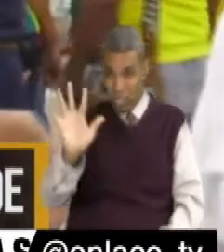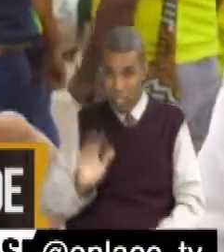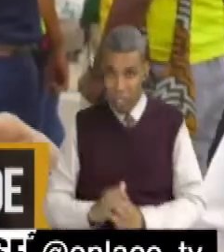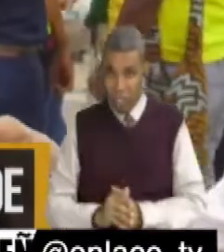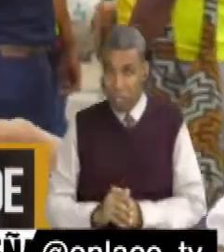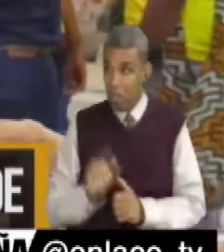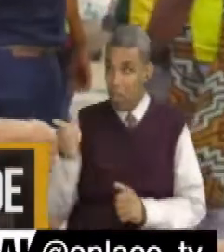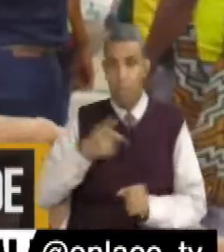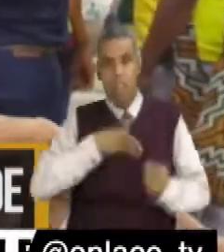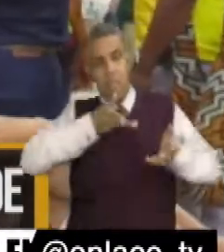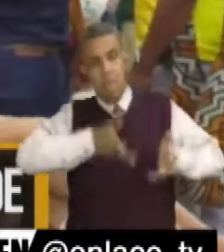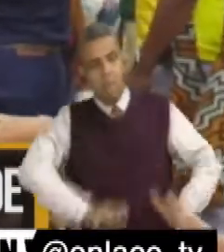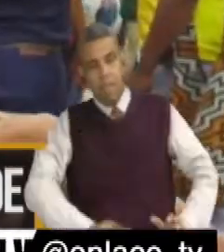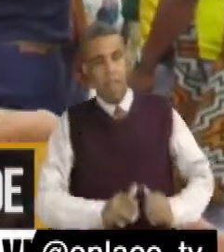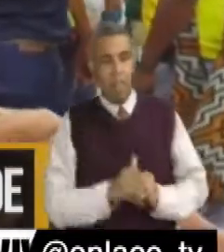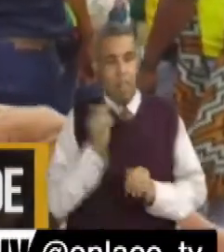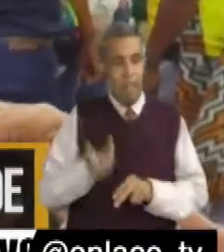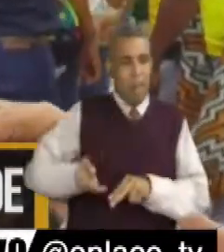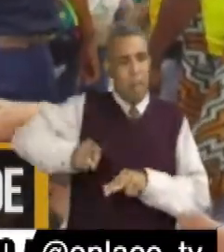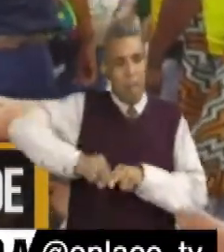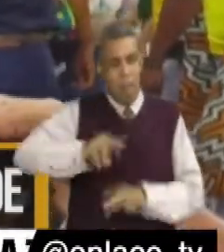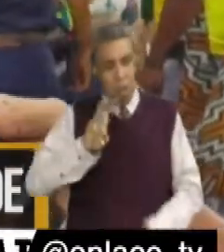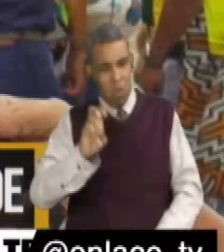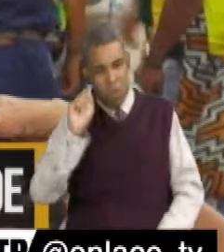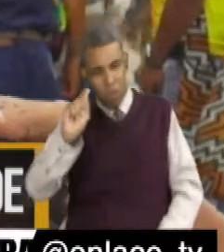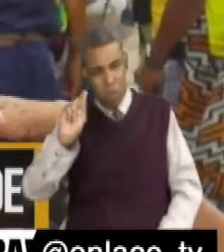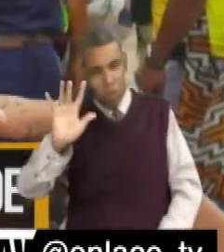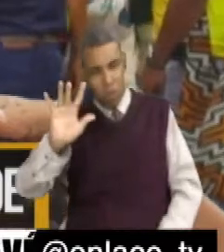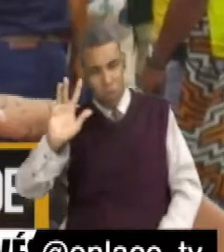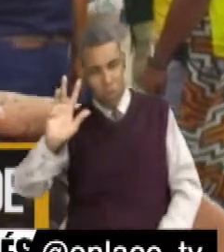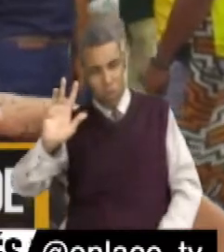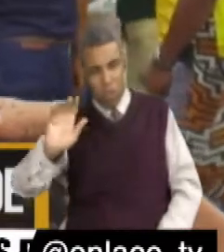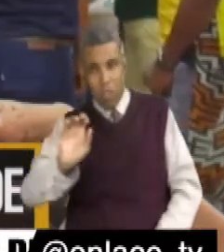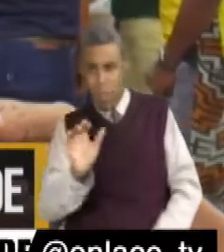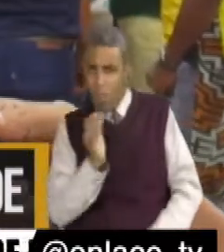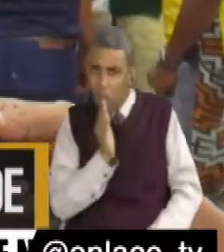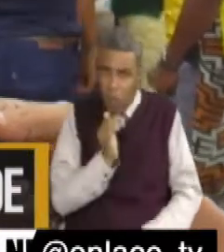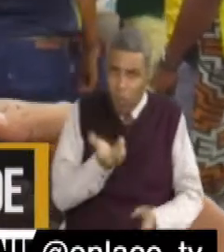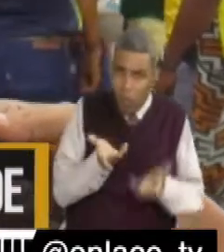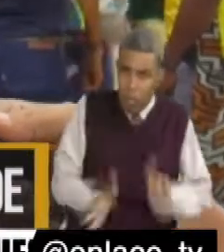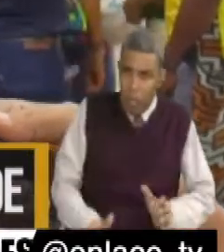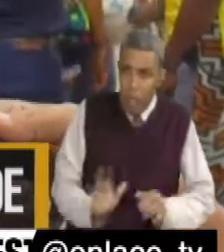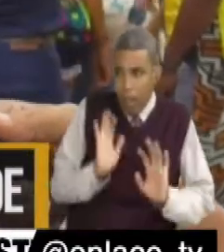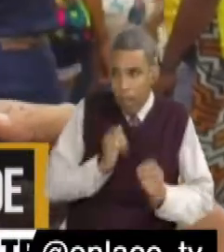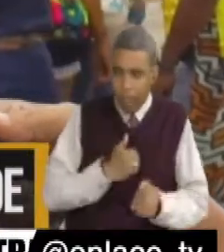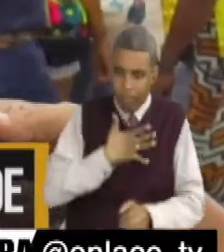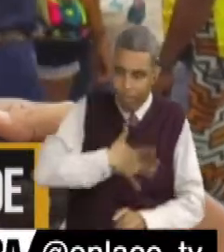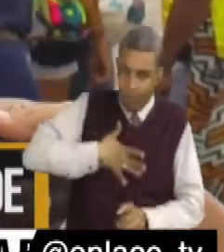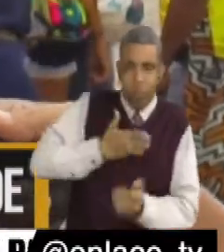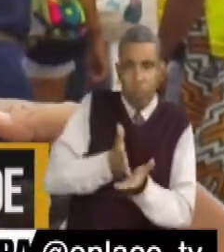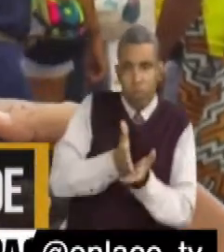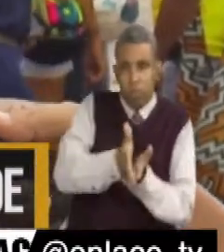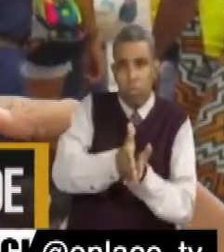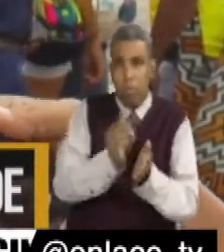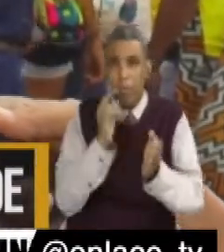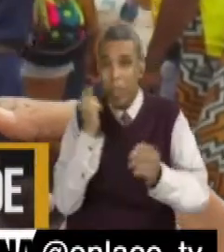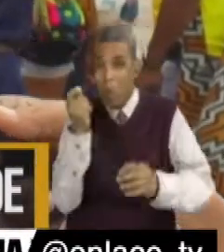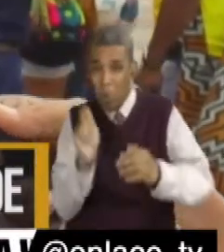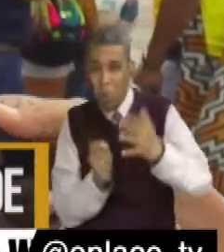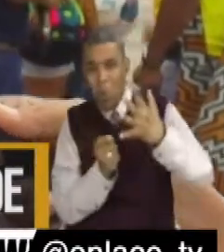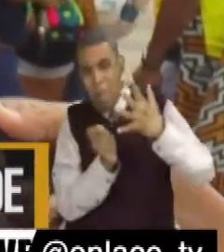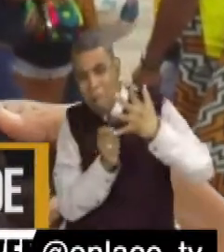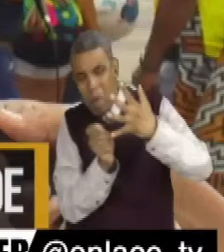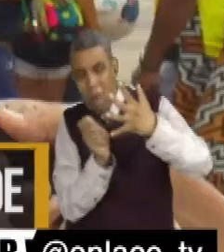se levanta? El paro continúa porque el resto de puntos no se ha acordado y son puntos fundamentales, como